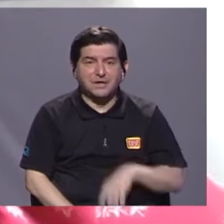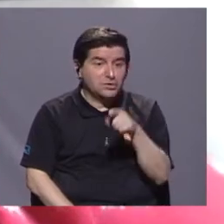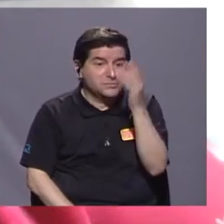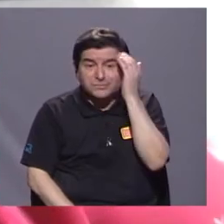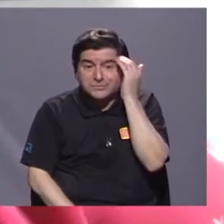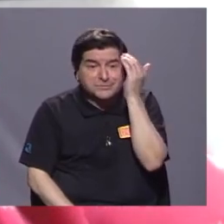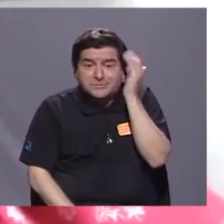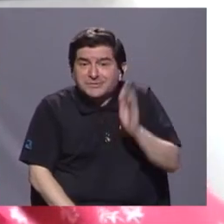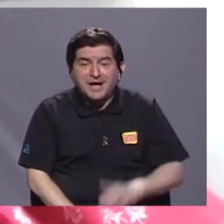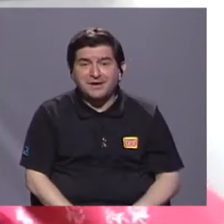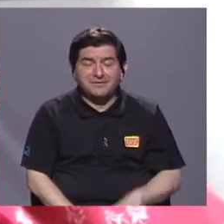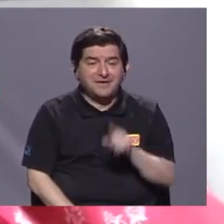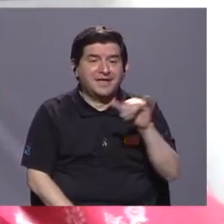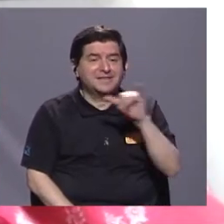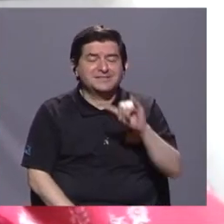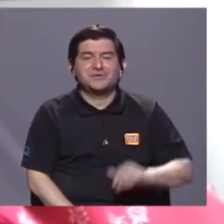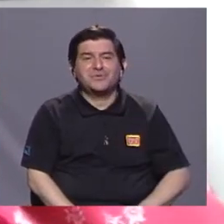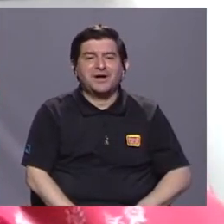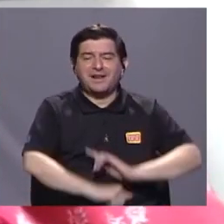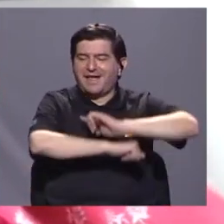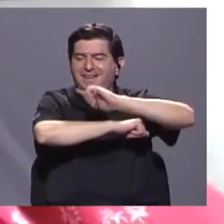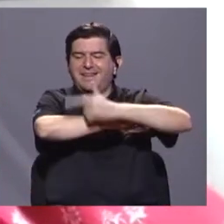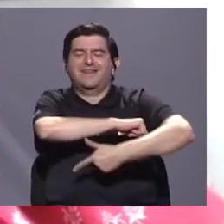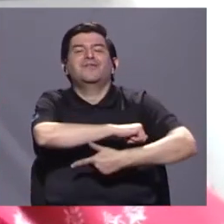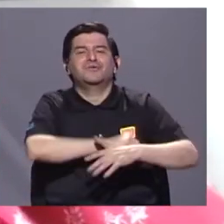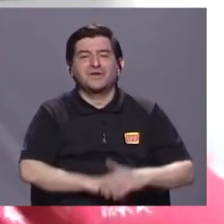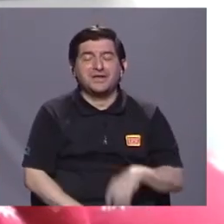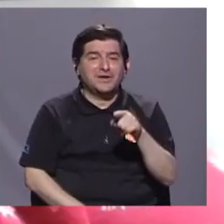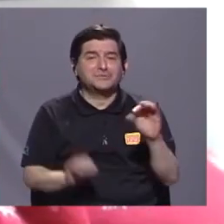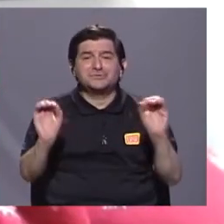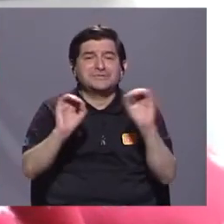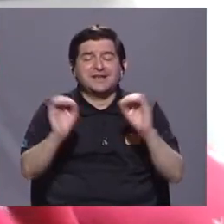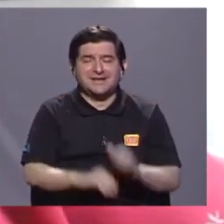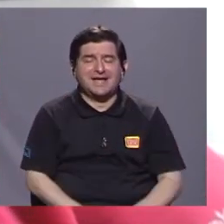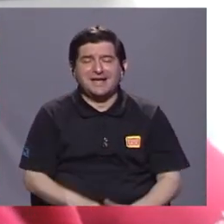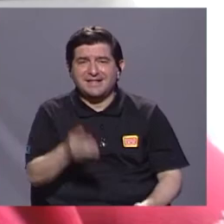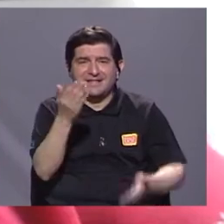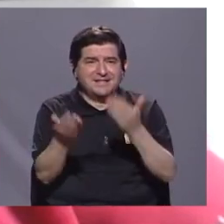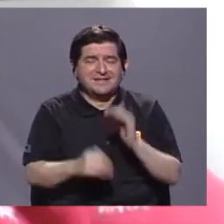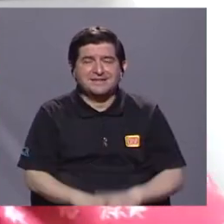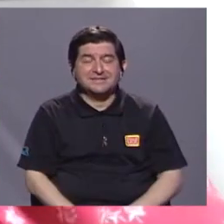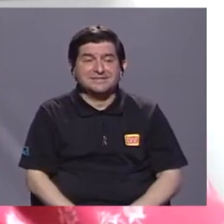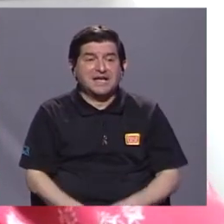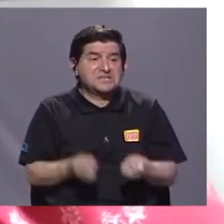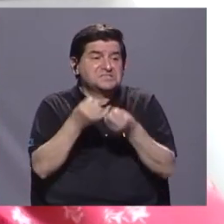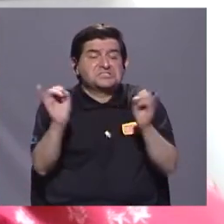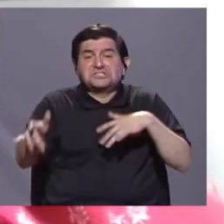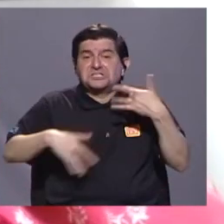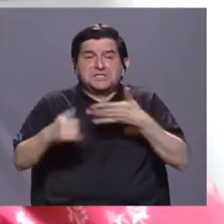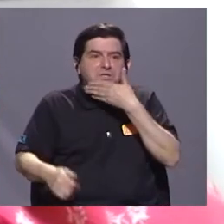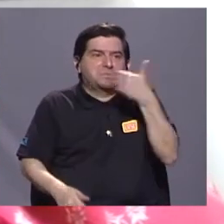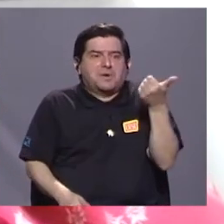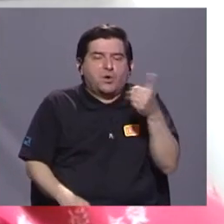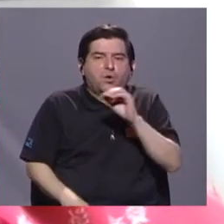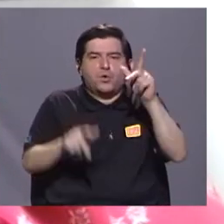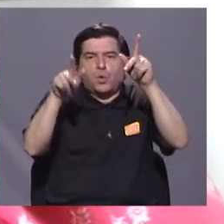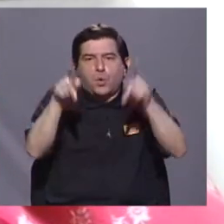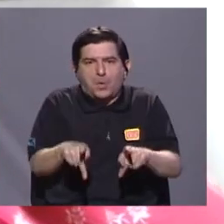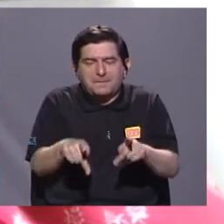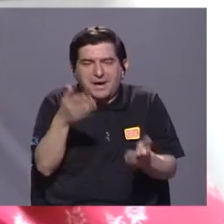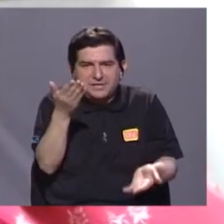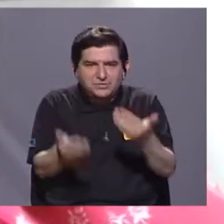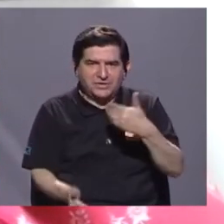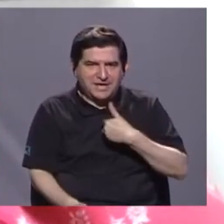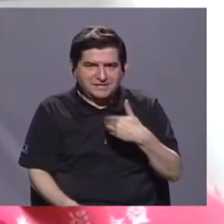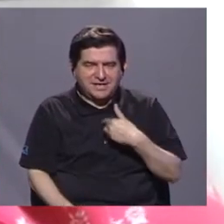lo sabe es una lotería usted puede no tener nada puede ser asintomático que es lo mejor que le puede pasar o puede ser una persona que